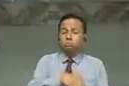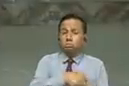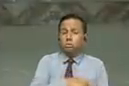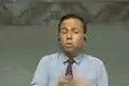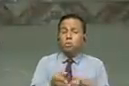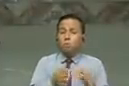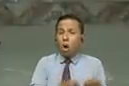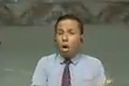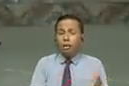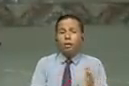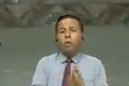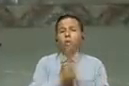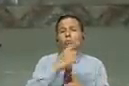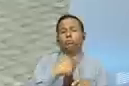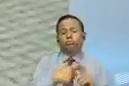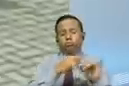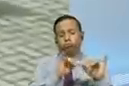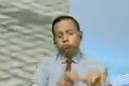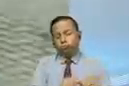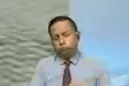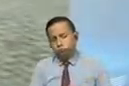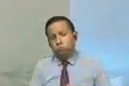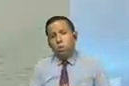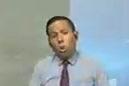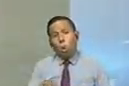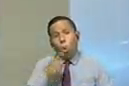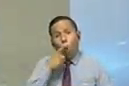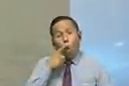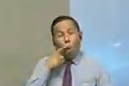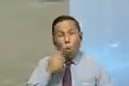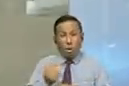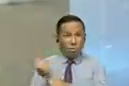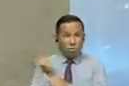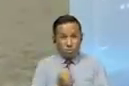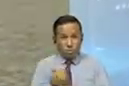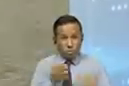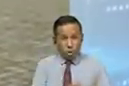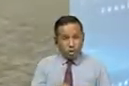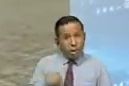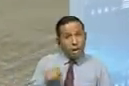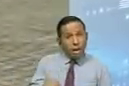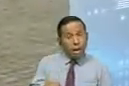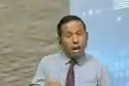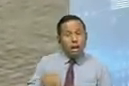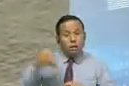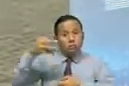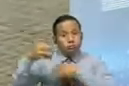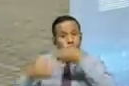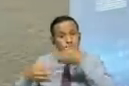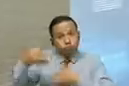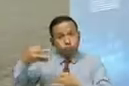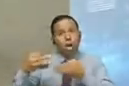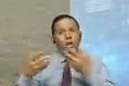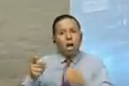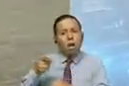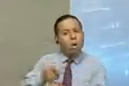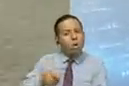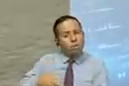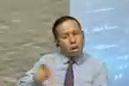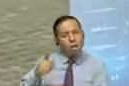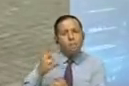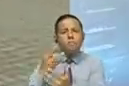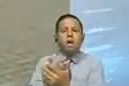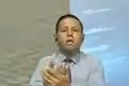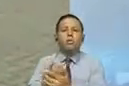de la parroquia La Unión de Babahoyo. El hijastro, autor confeso del crimen, en audiencia recibió prisión preventiva por el delito